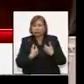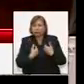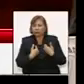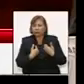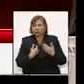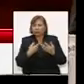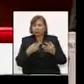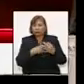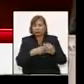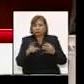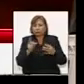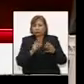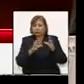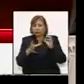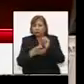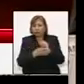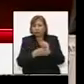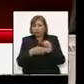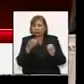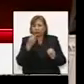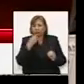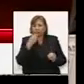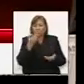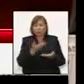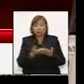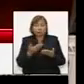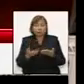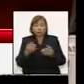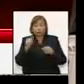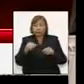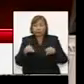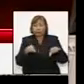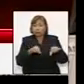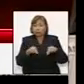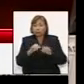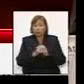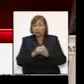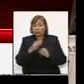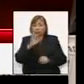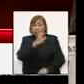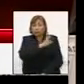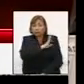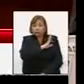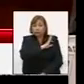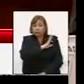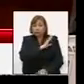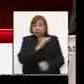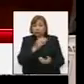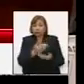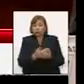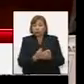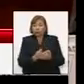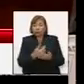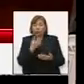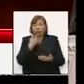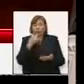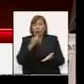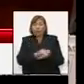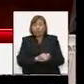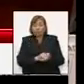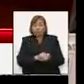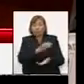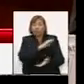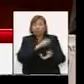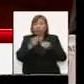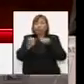requisitoriados, no hace incautaciones. Por lo tanto, en este hecho, el fiscal, como con el nuevo Código Procesal Penal, es el que